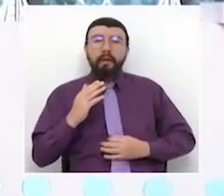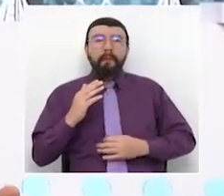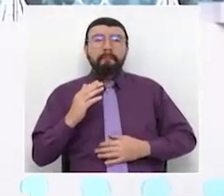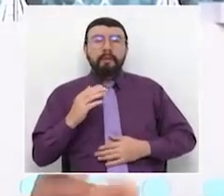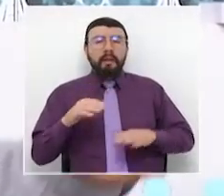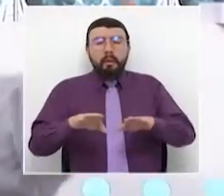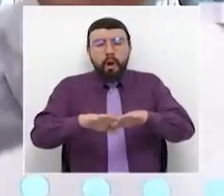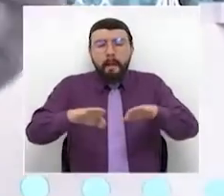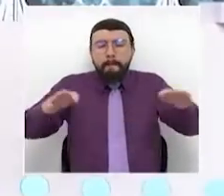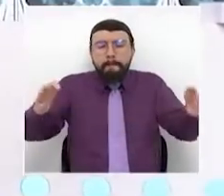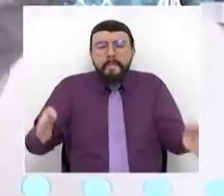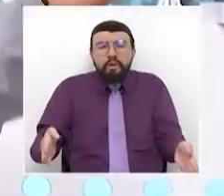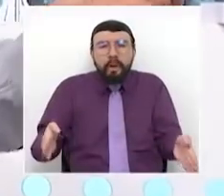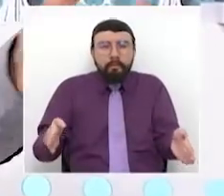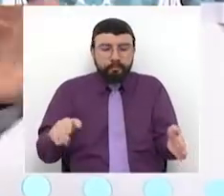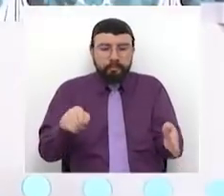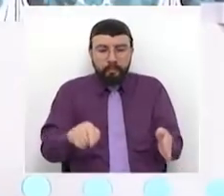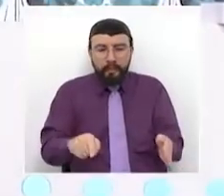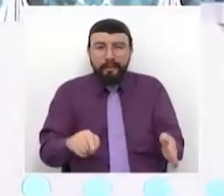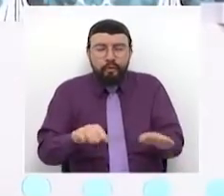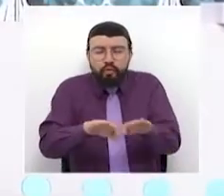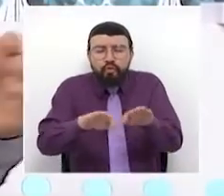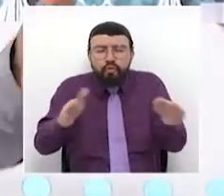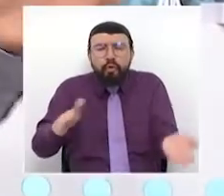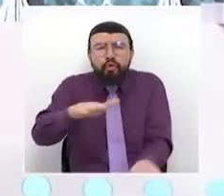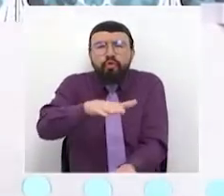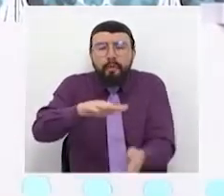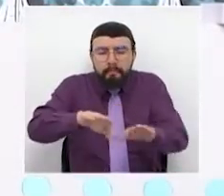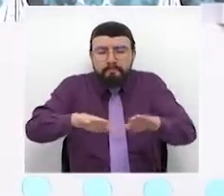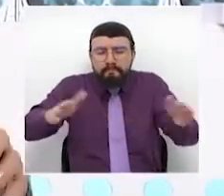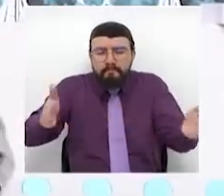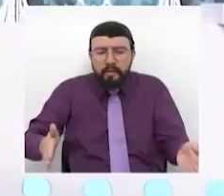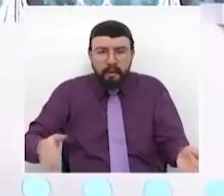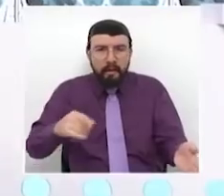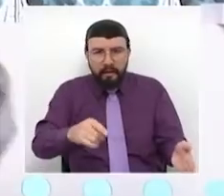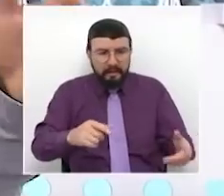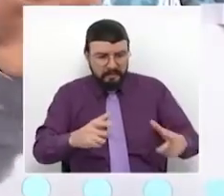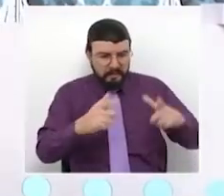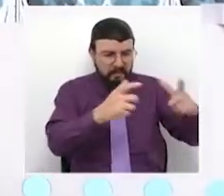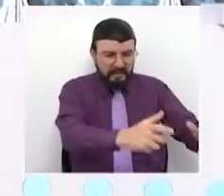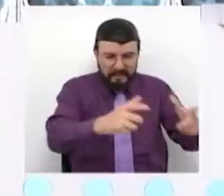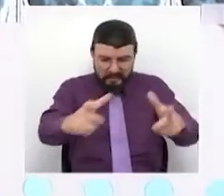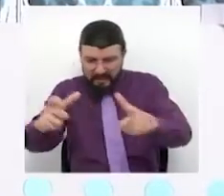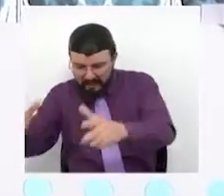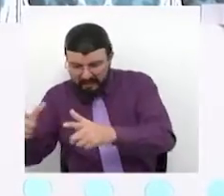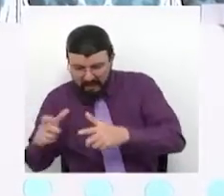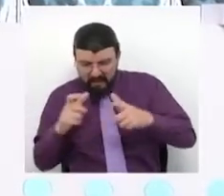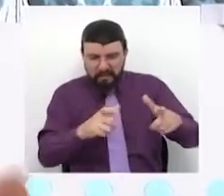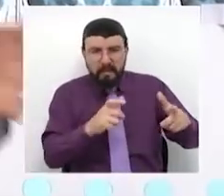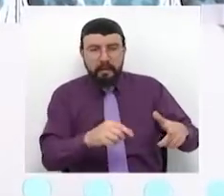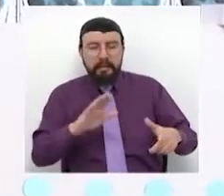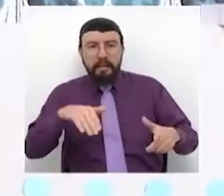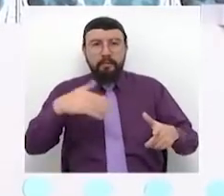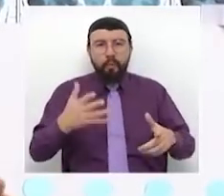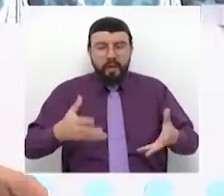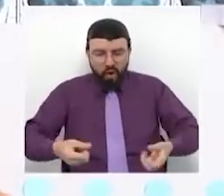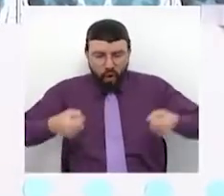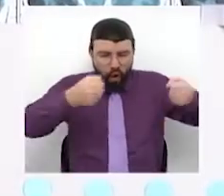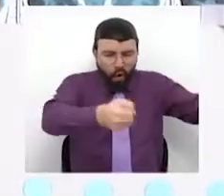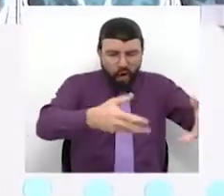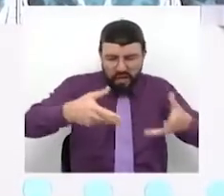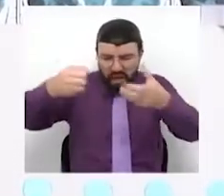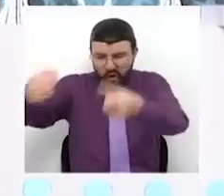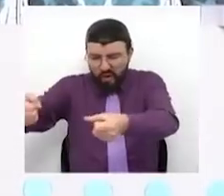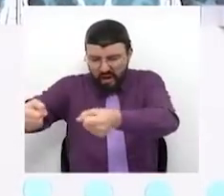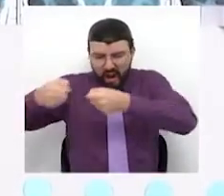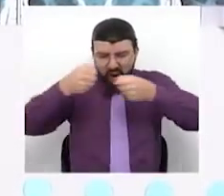mesa bajita y empezamos a colocarle encima, digamos, una losa y luego le colocamos ollas y más ollas. Esa